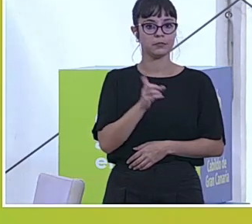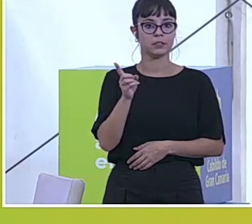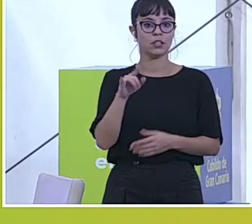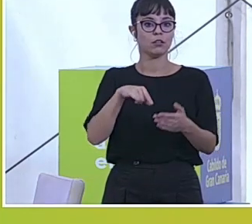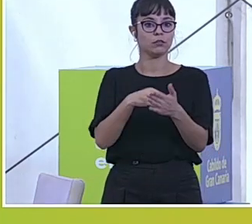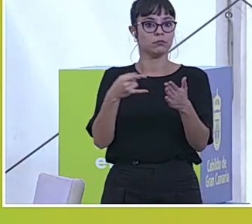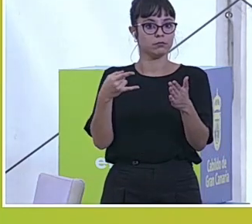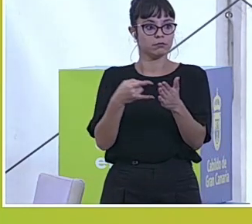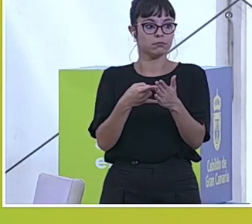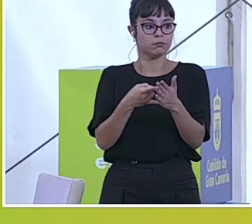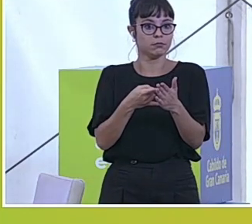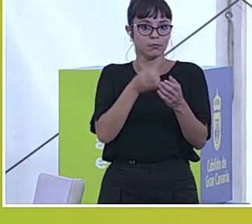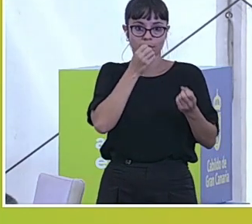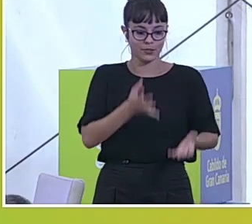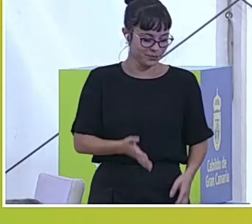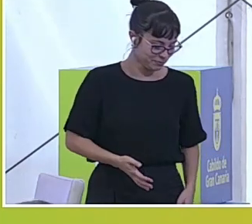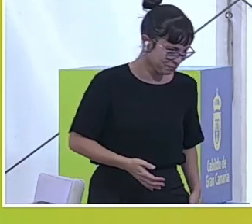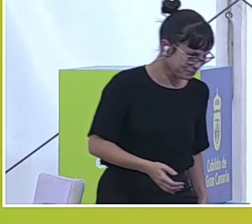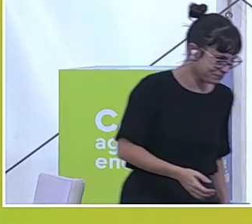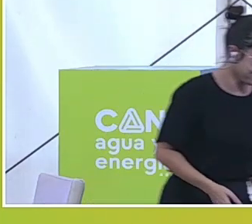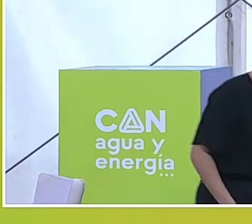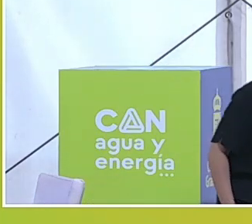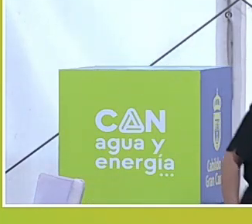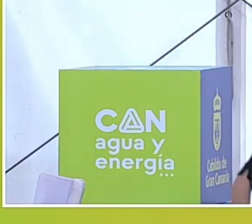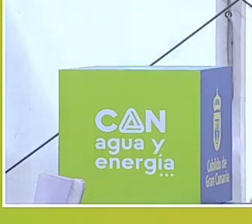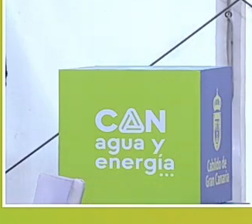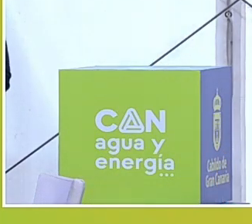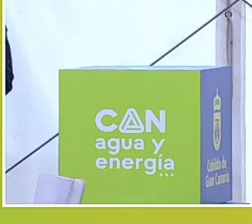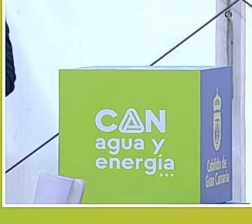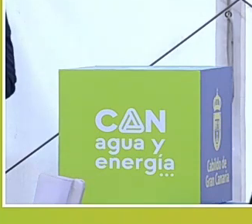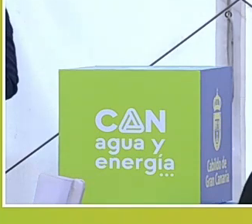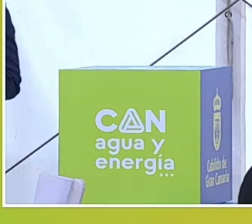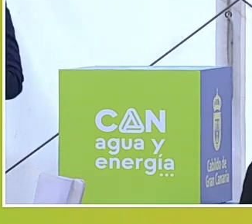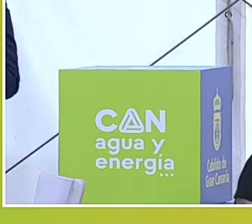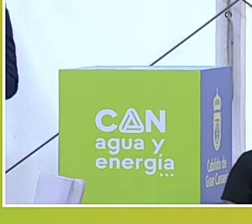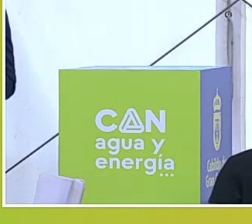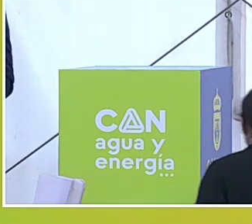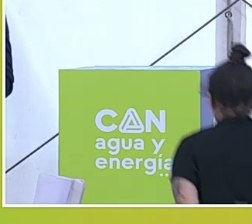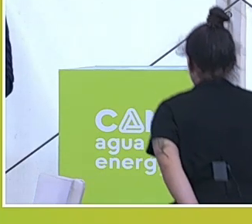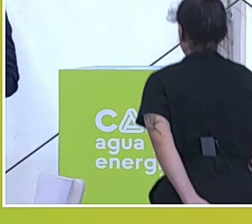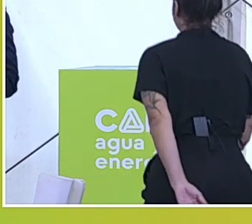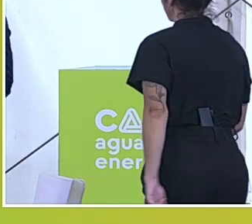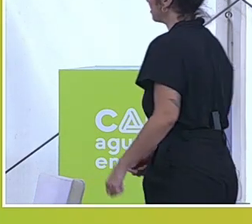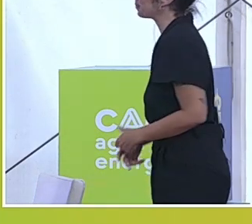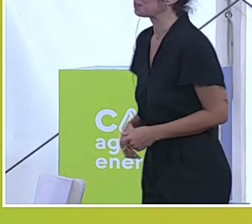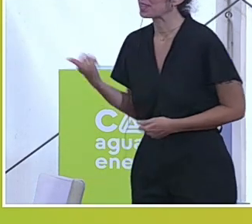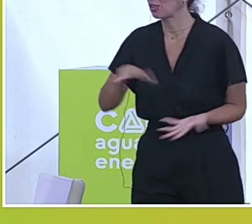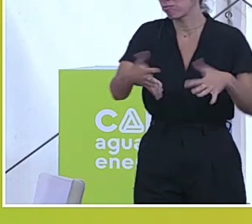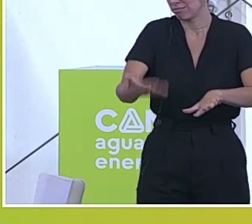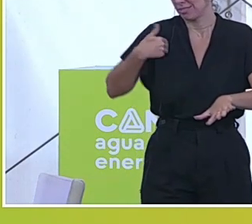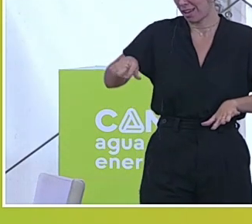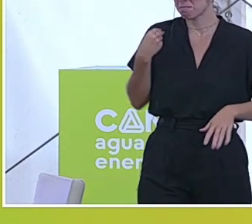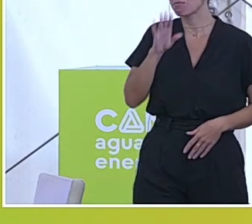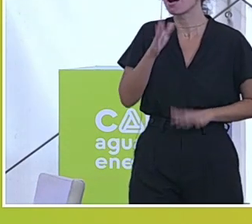containerizada. Y este es el control que se ha implementado. Hay que tener en cuenta lo que comentábamos anteriormente. O sea, cuando